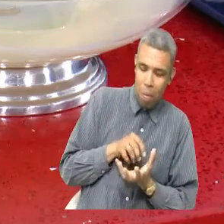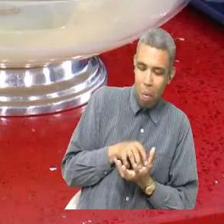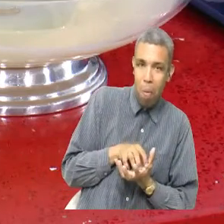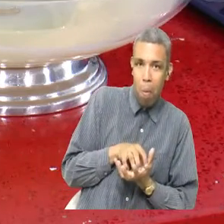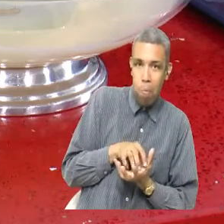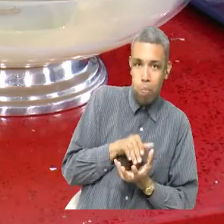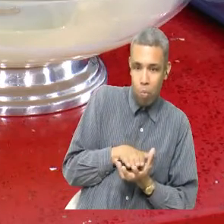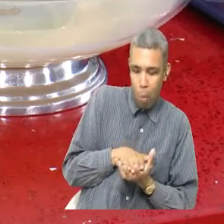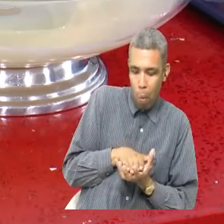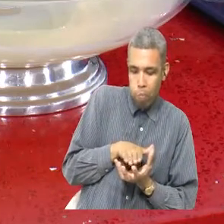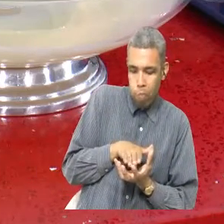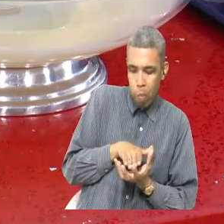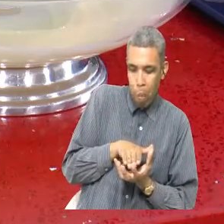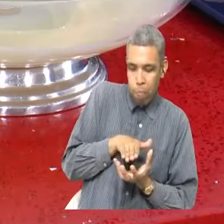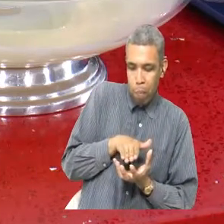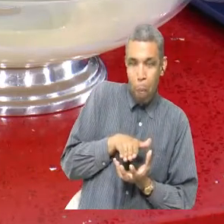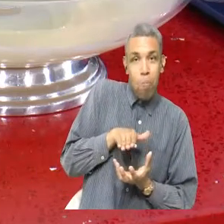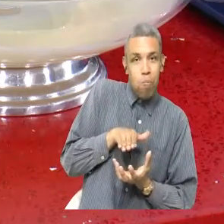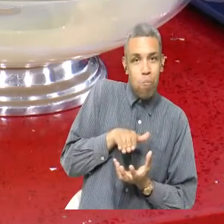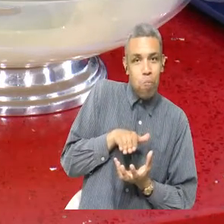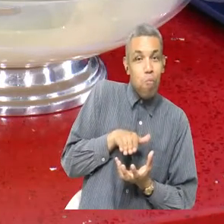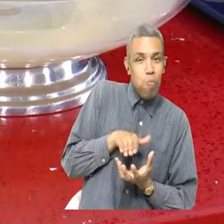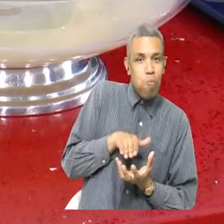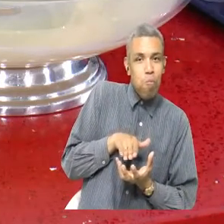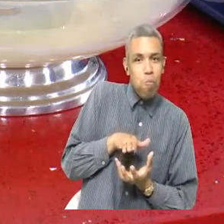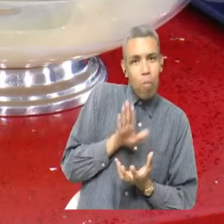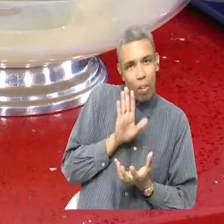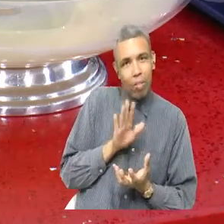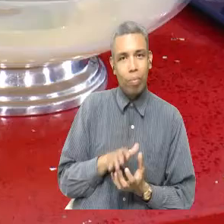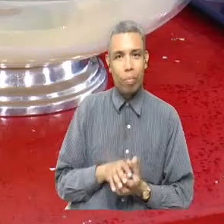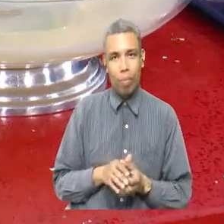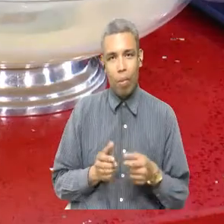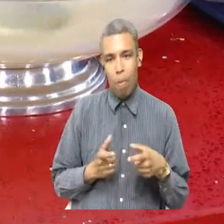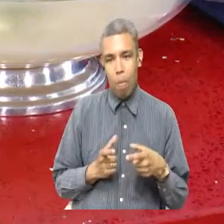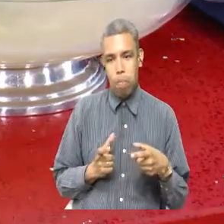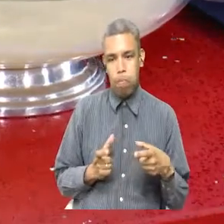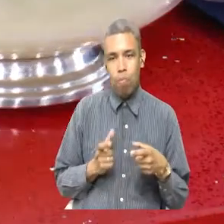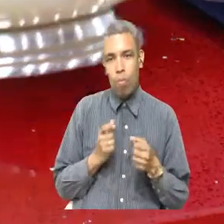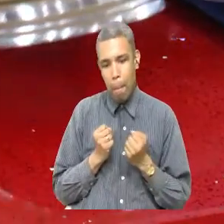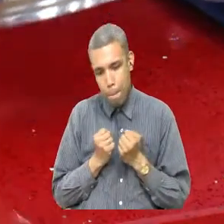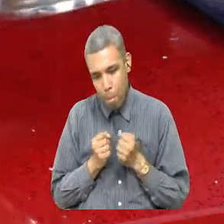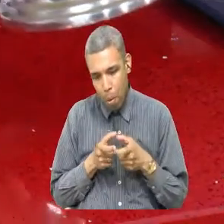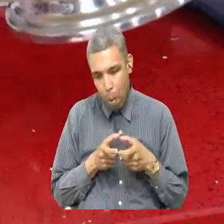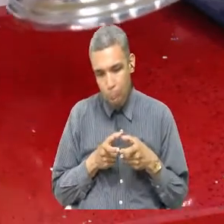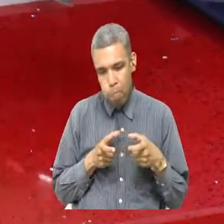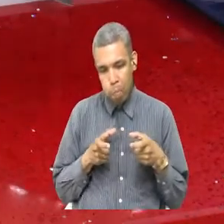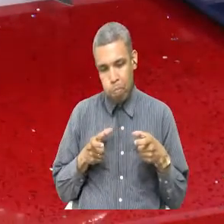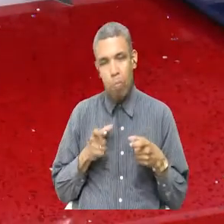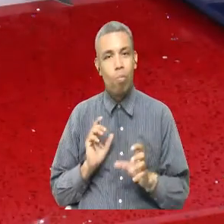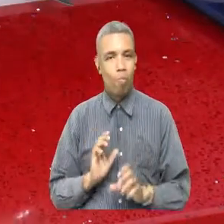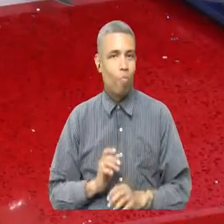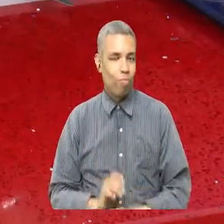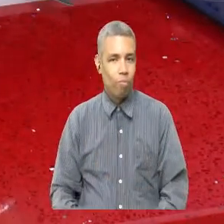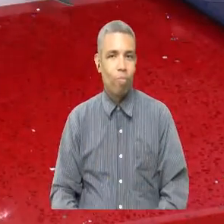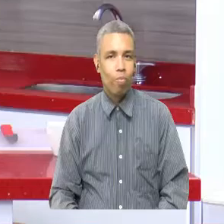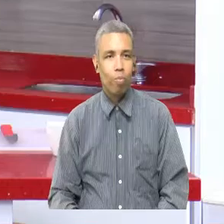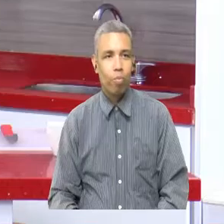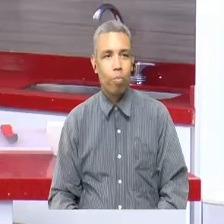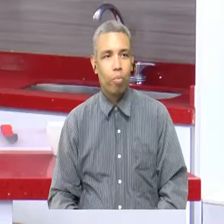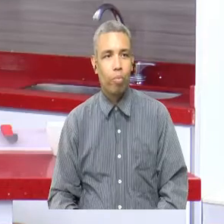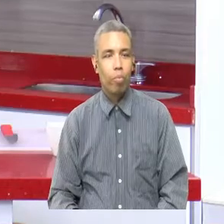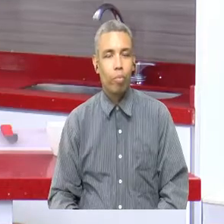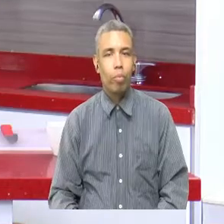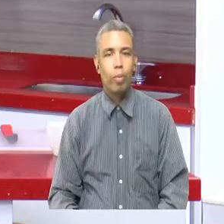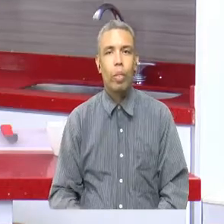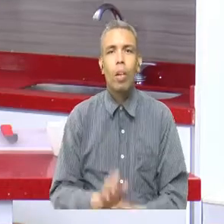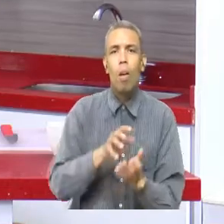va de angosto a ancho. Perfecto. Ahí. Vamos con la siguiente capa. Lo normal de este postre